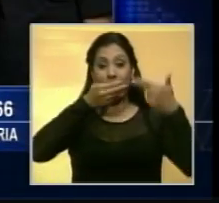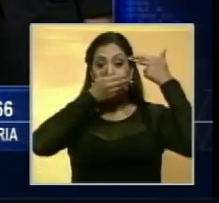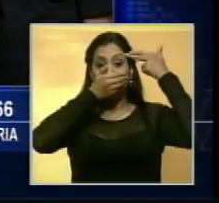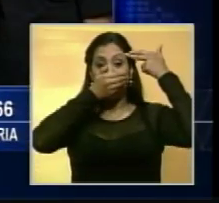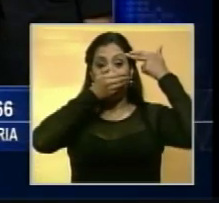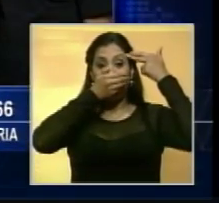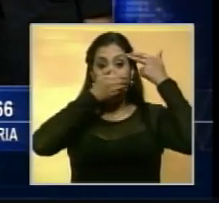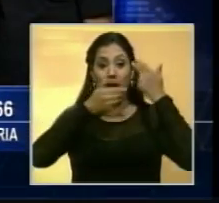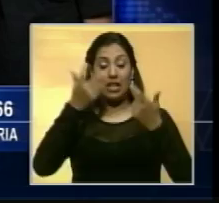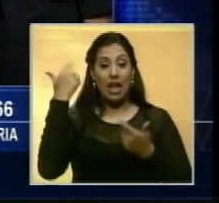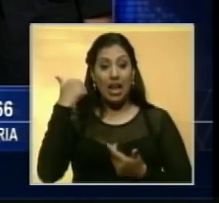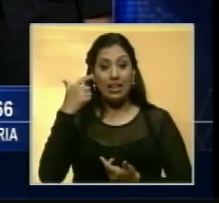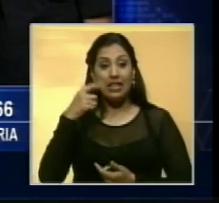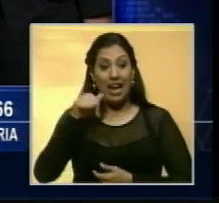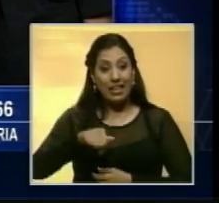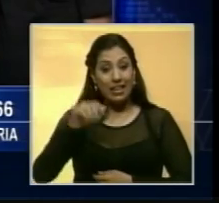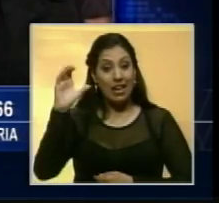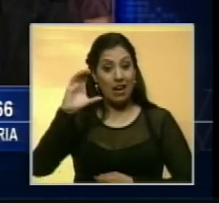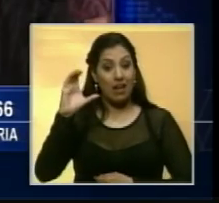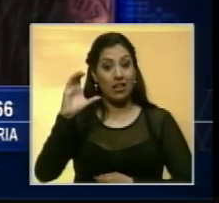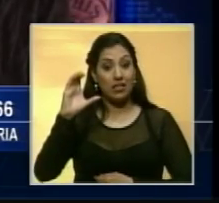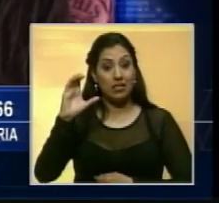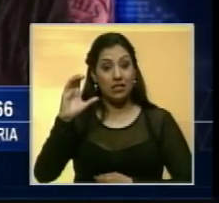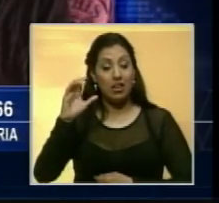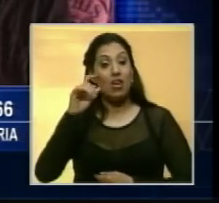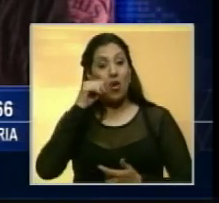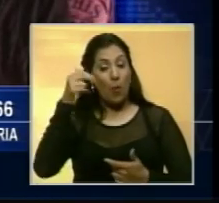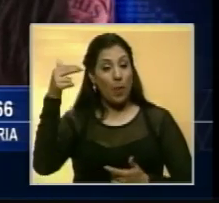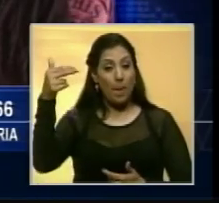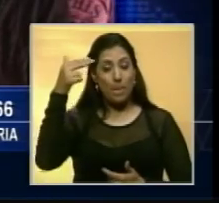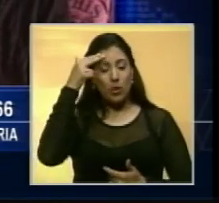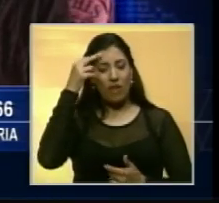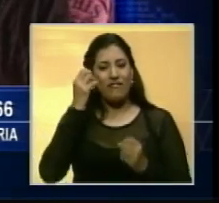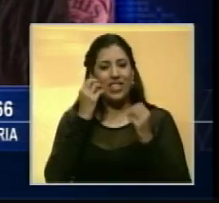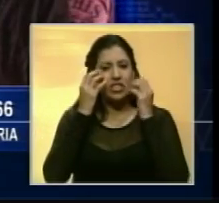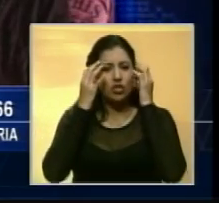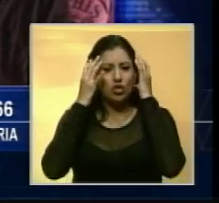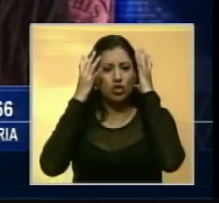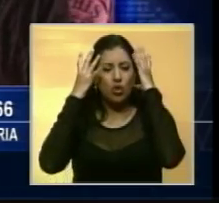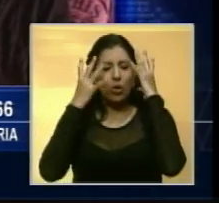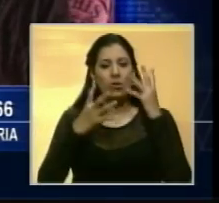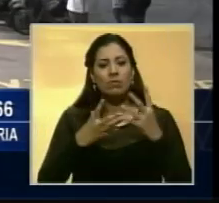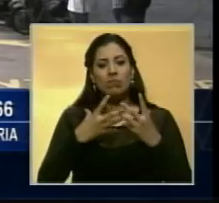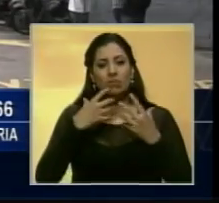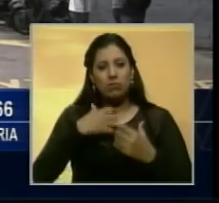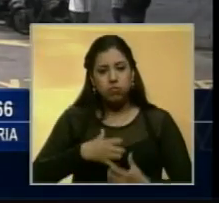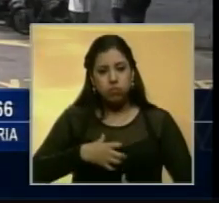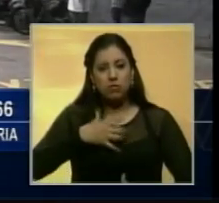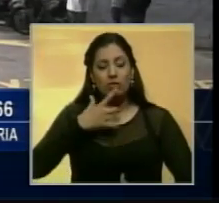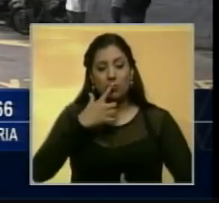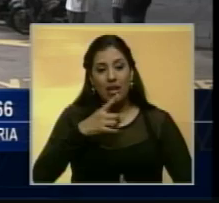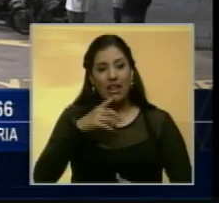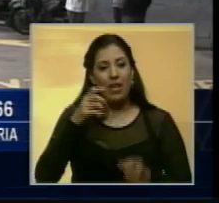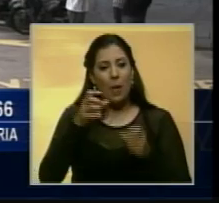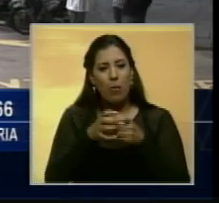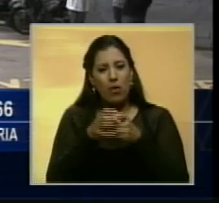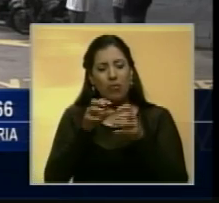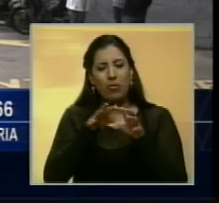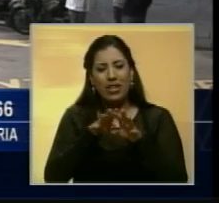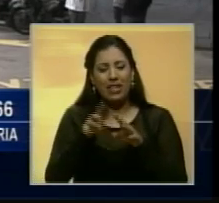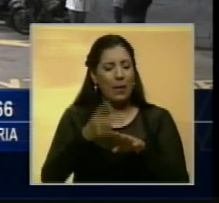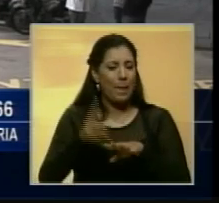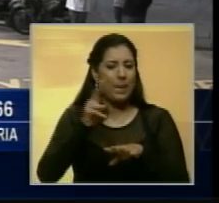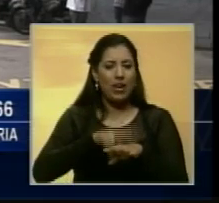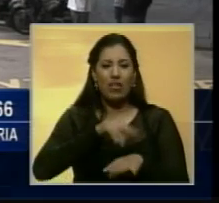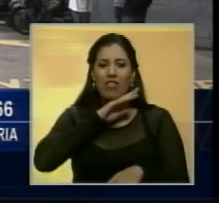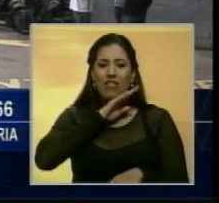mano armada, del cual fue víctima aquí en Caracas. El tiro le generó una infección en el sistema nervioso central con abscesos generales